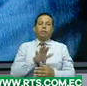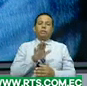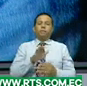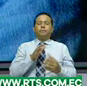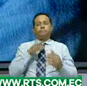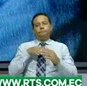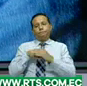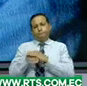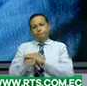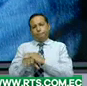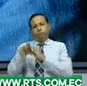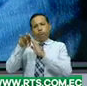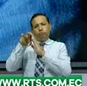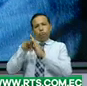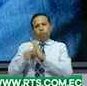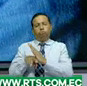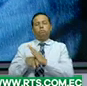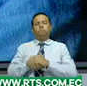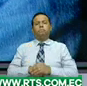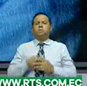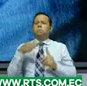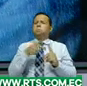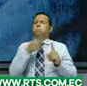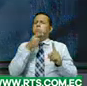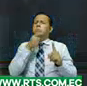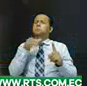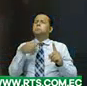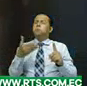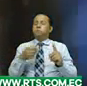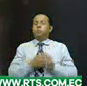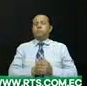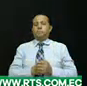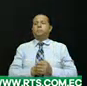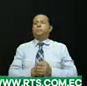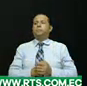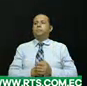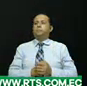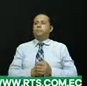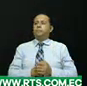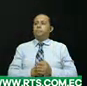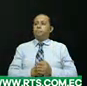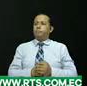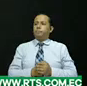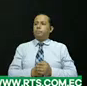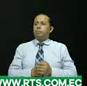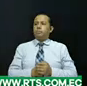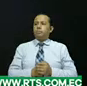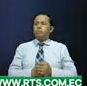recuento de su carrera política.